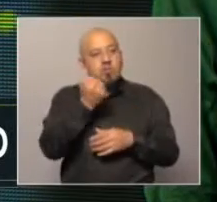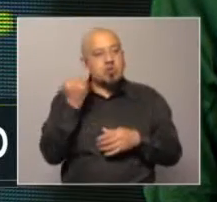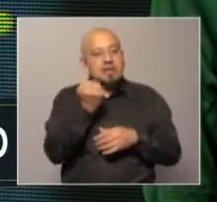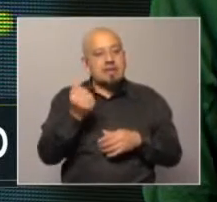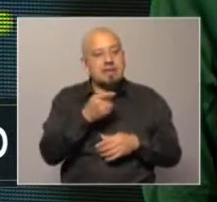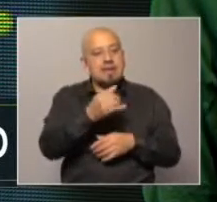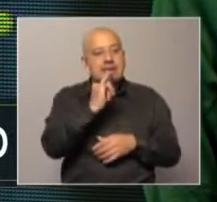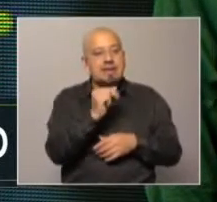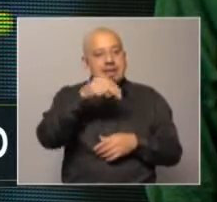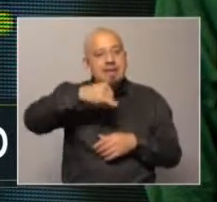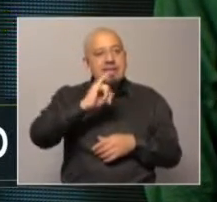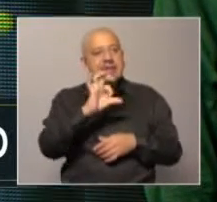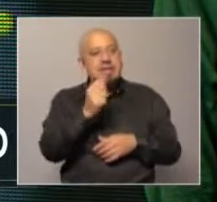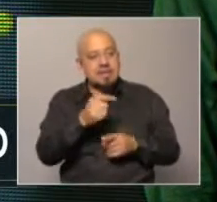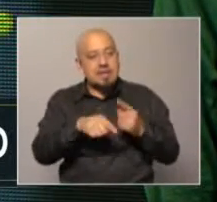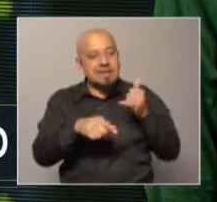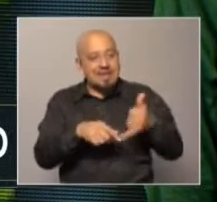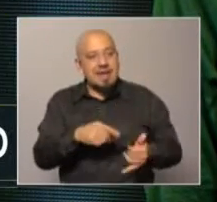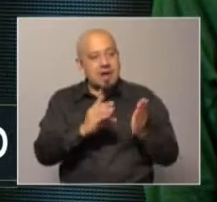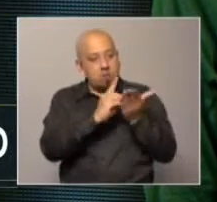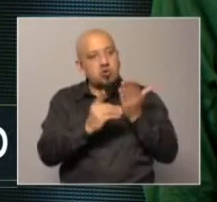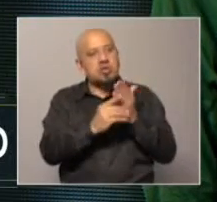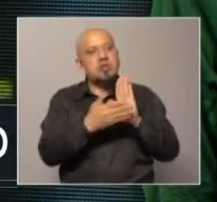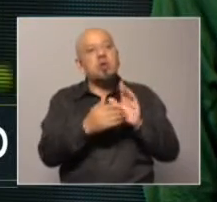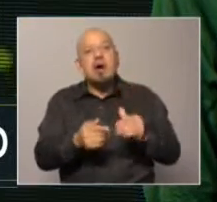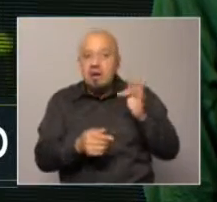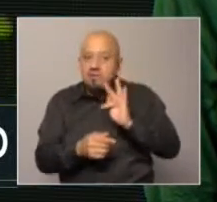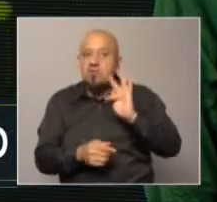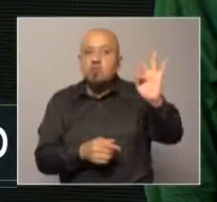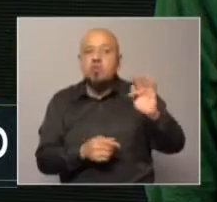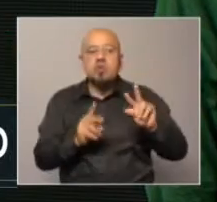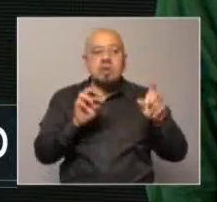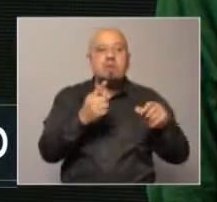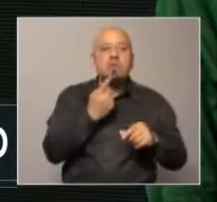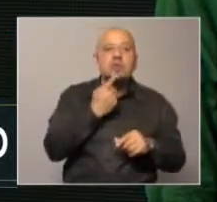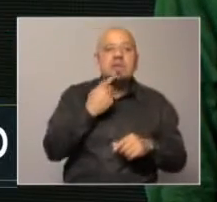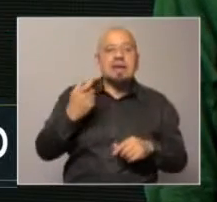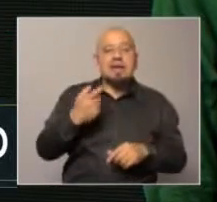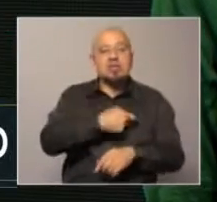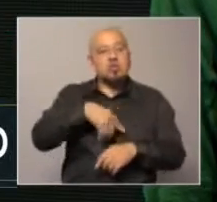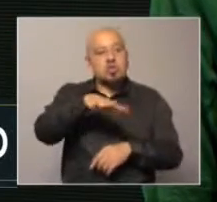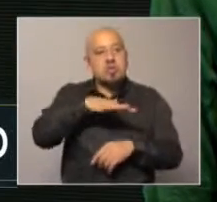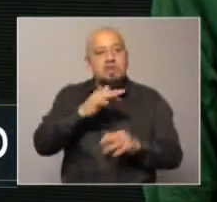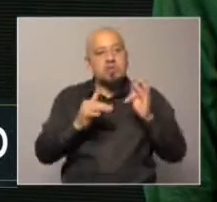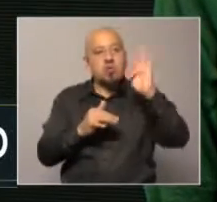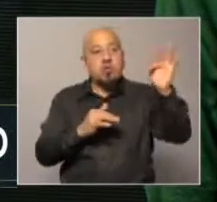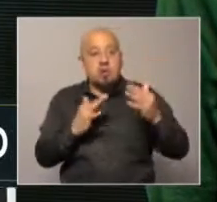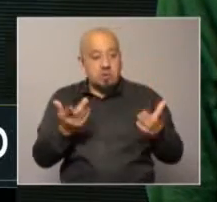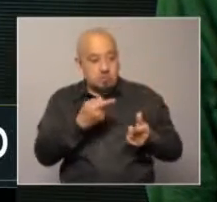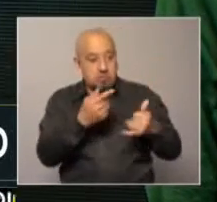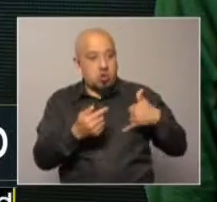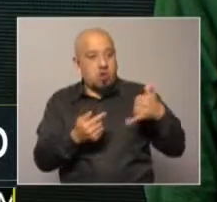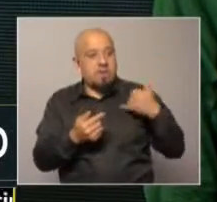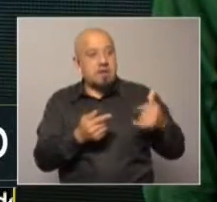tenga un proyecto a futuro contemplando las medidas socioeducativas y la inserción social posterior, ¿no? Preparando uh-huh. el egreso de